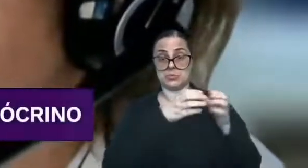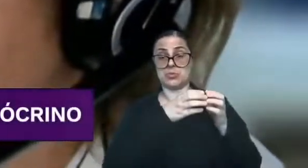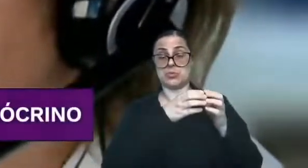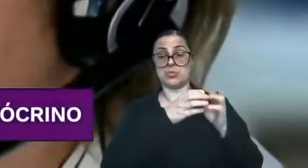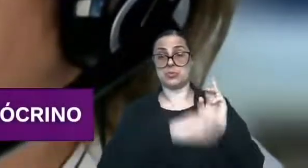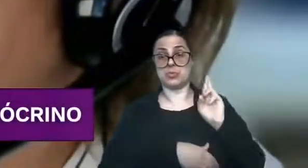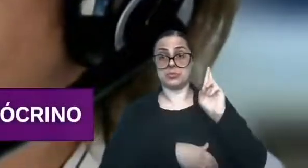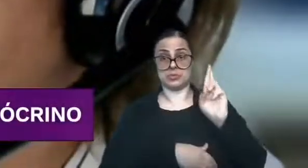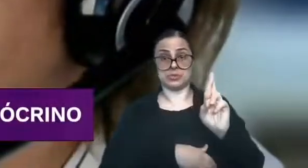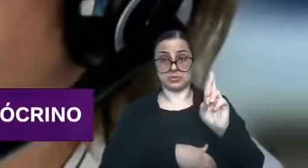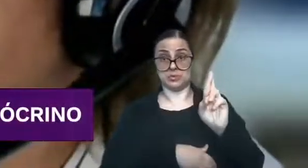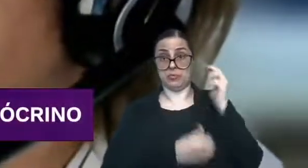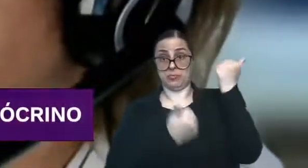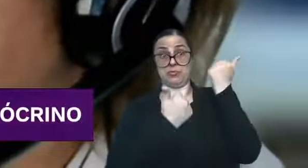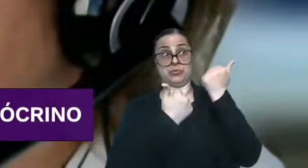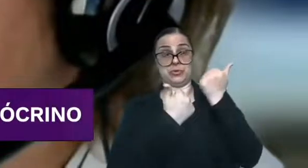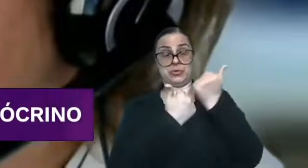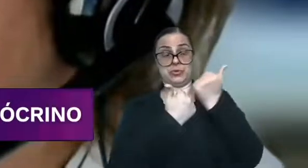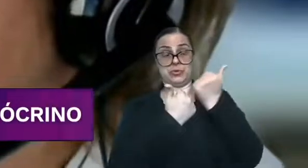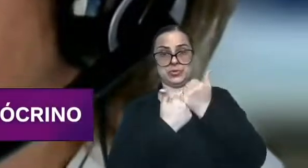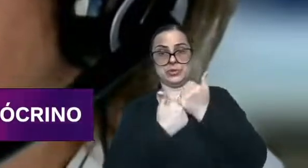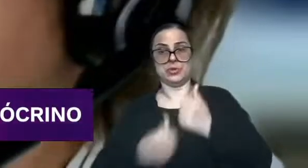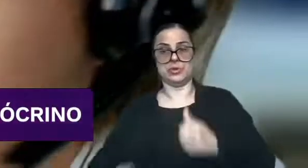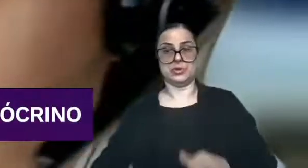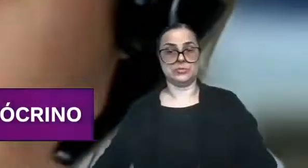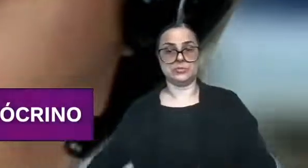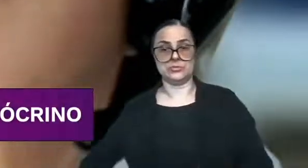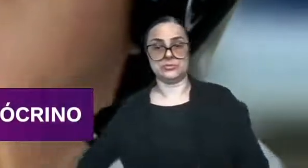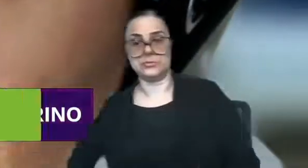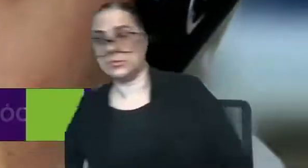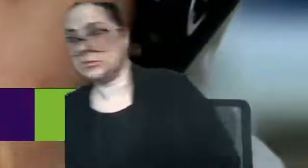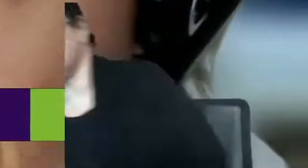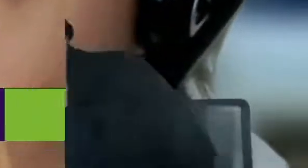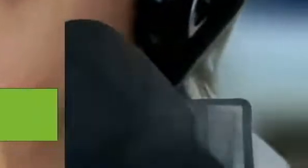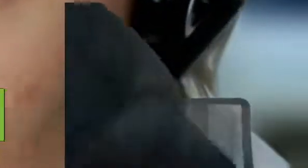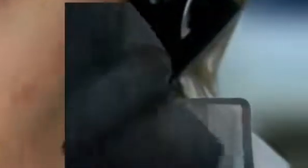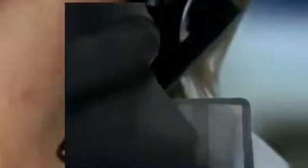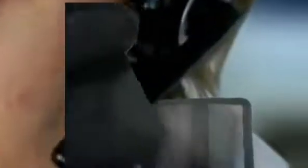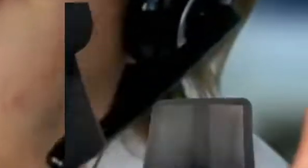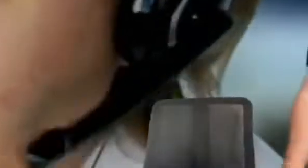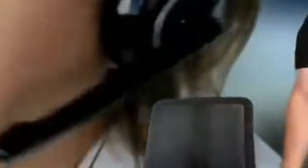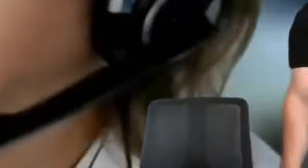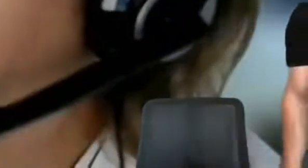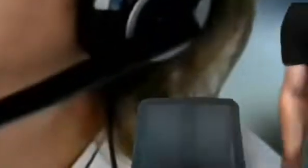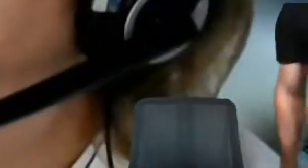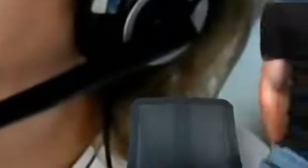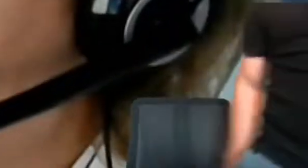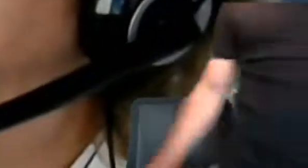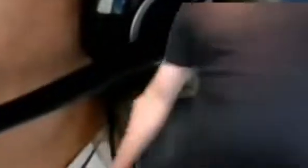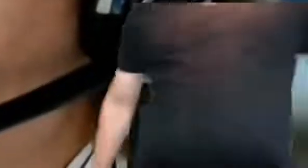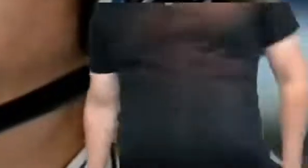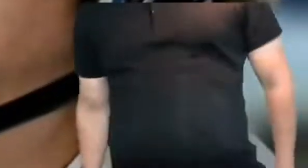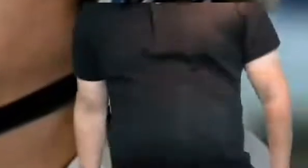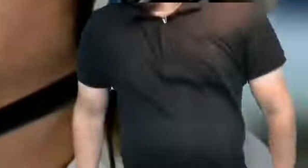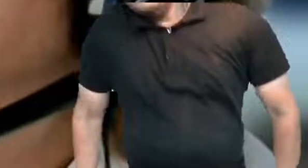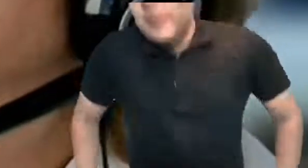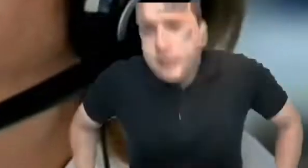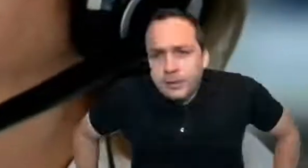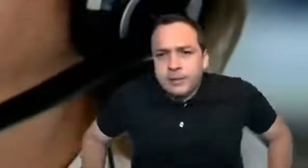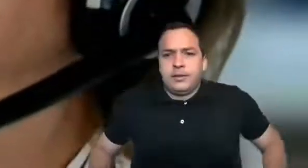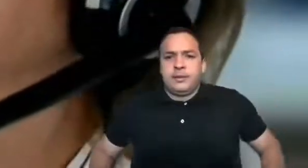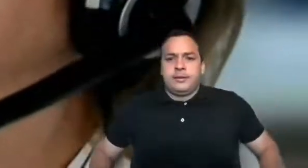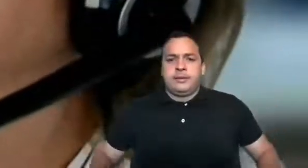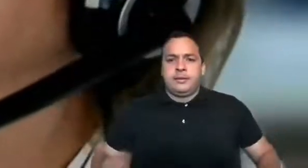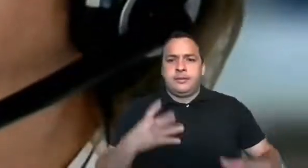una patología que es metastática en el hígado. El 80% de los pacientes se presentan